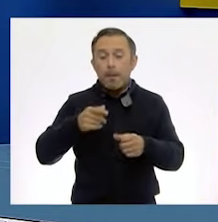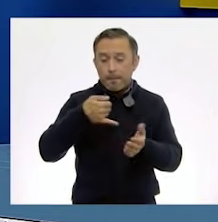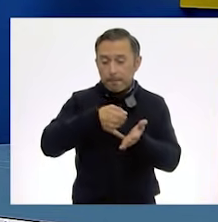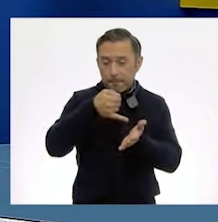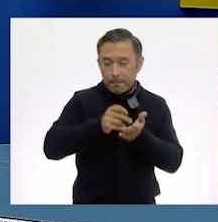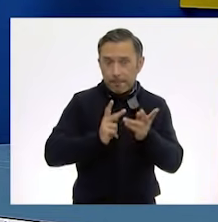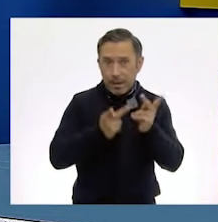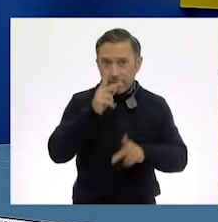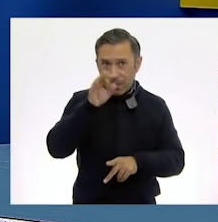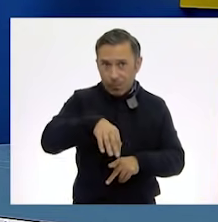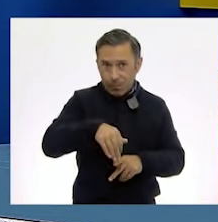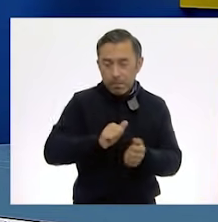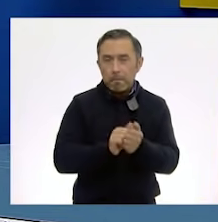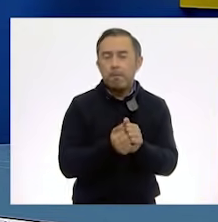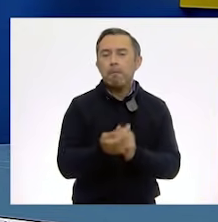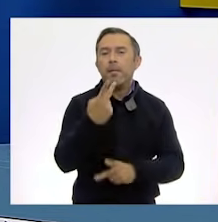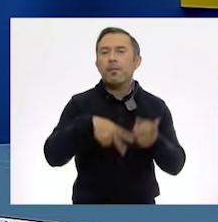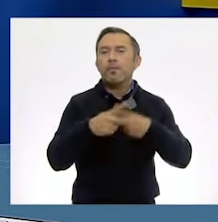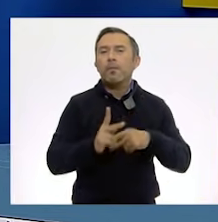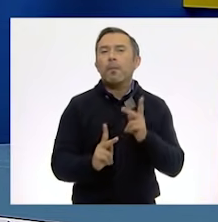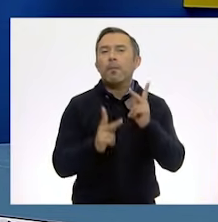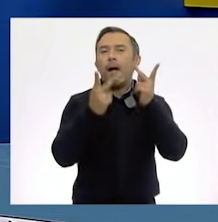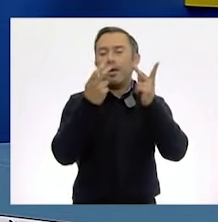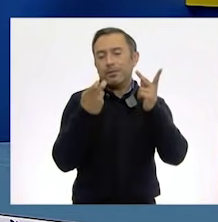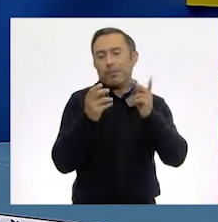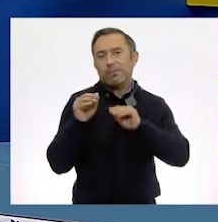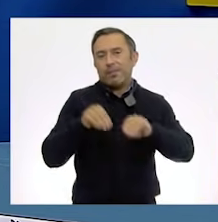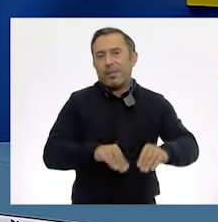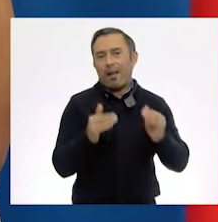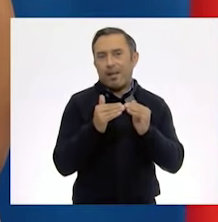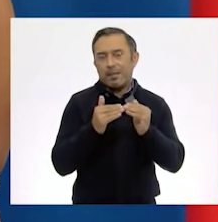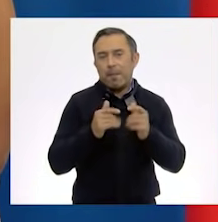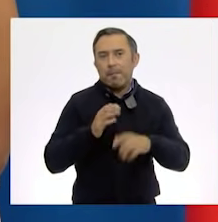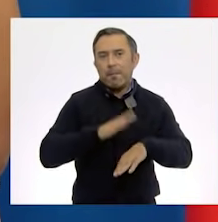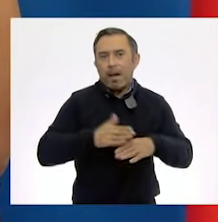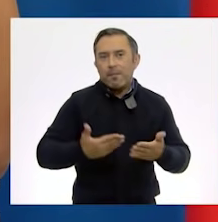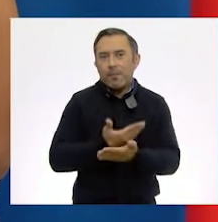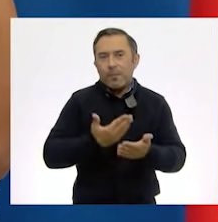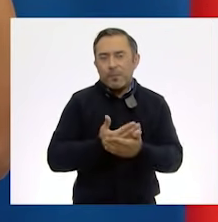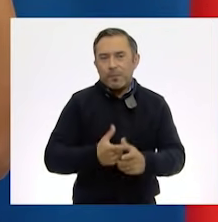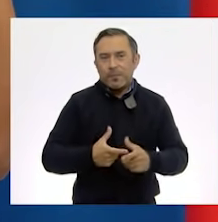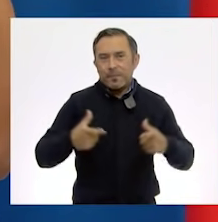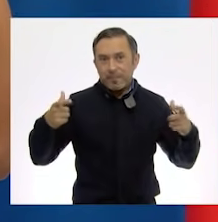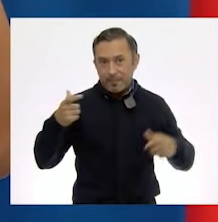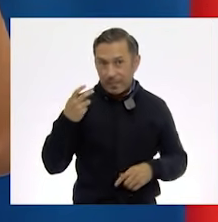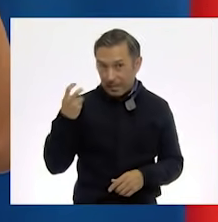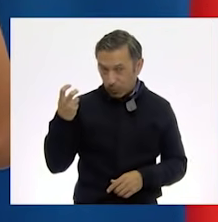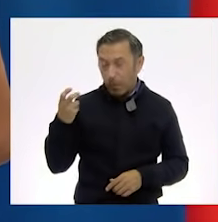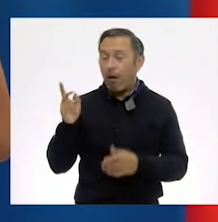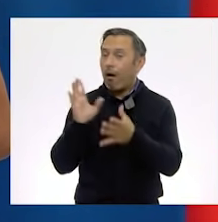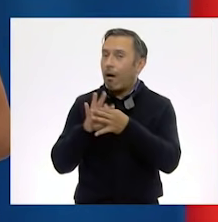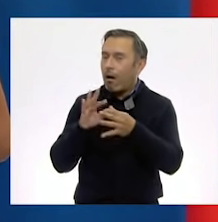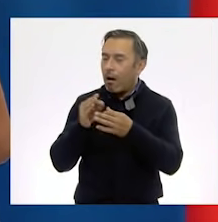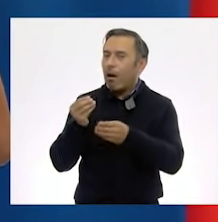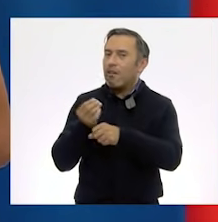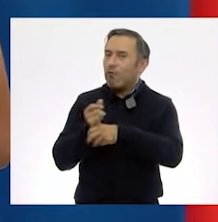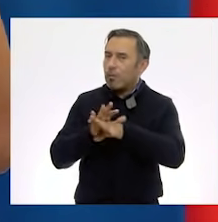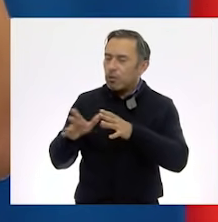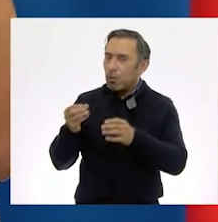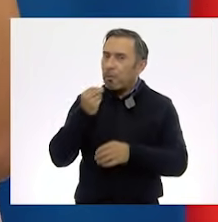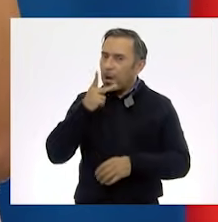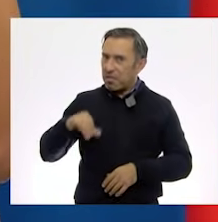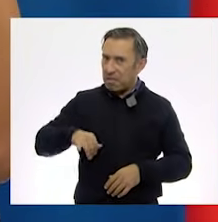puedan cosechar y por lo tanto establecerse las civilizaciones. Exacto, pues Vero, muchísimas gracias por esta información tan interesante como